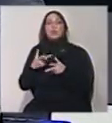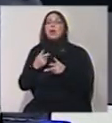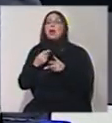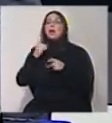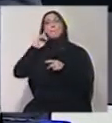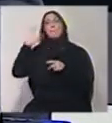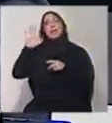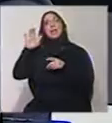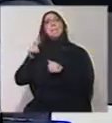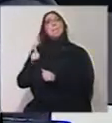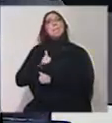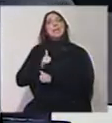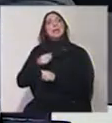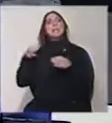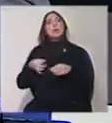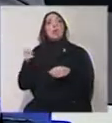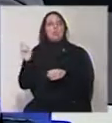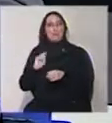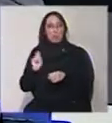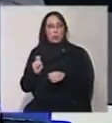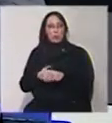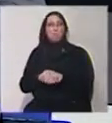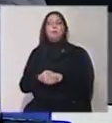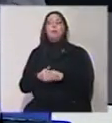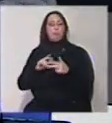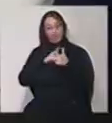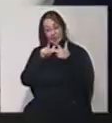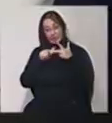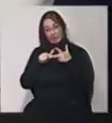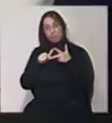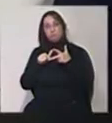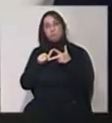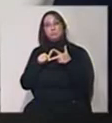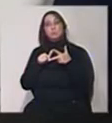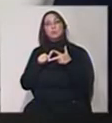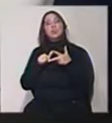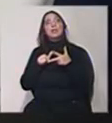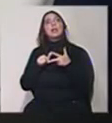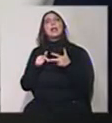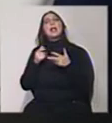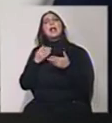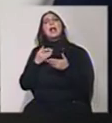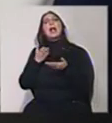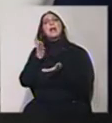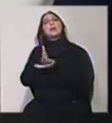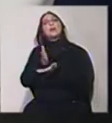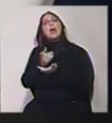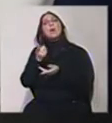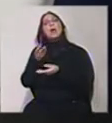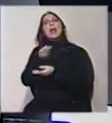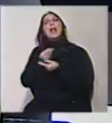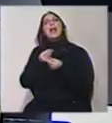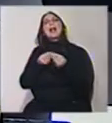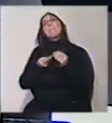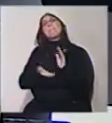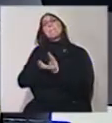una militarización de la seguridad pública. En tercer lugar, se contribuiría a darle una dinámica de